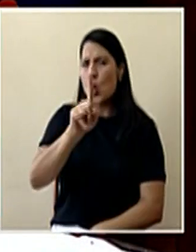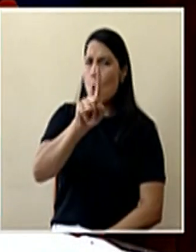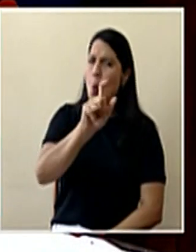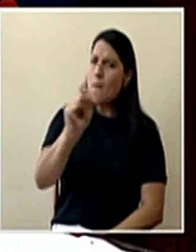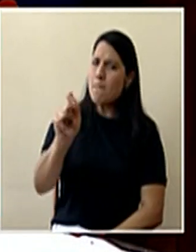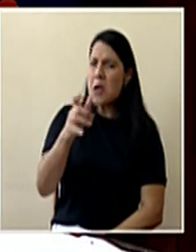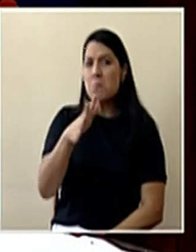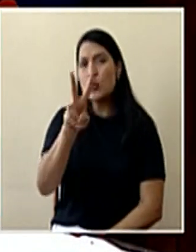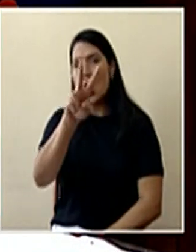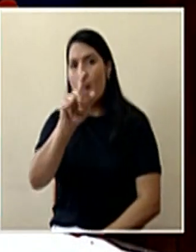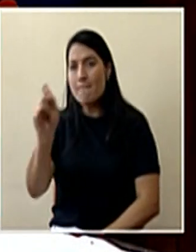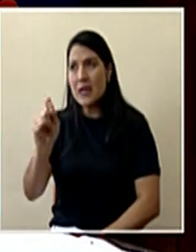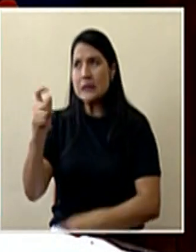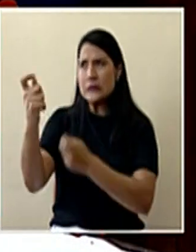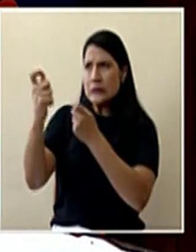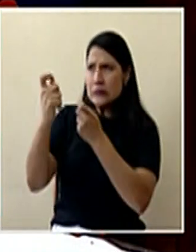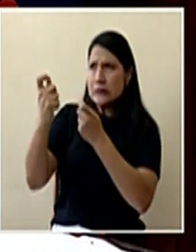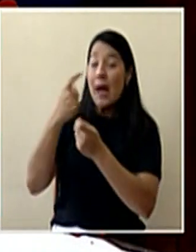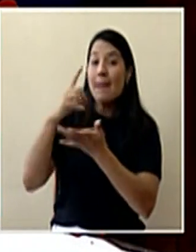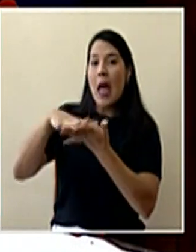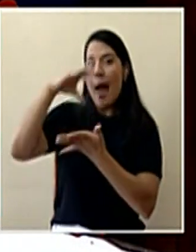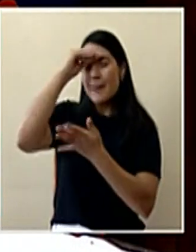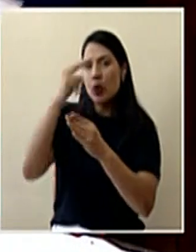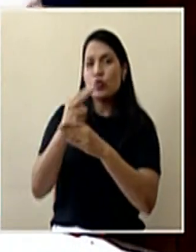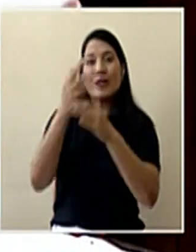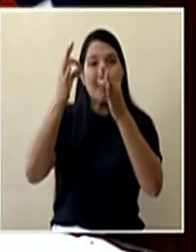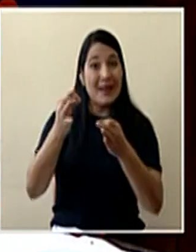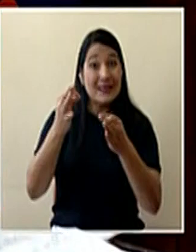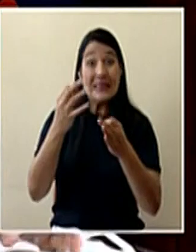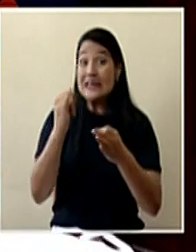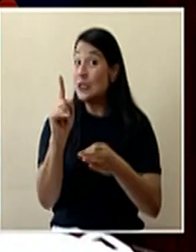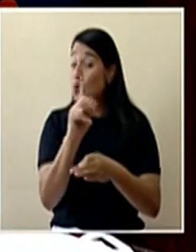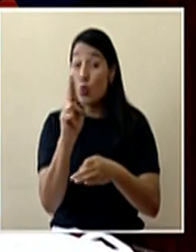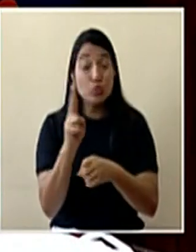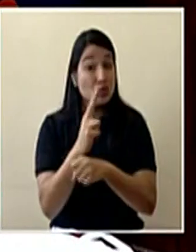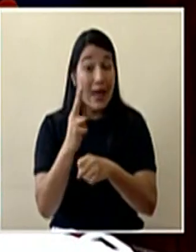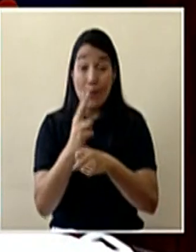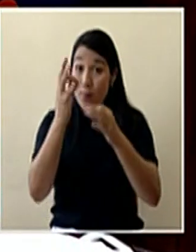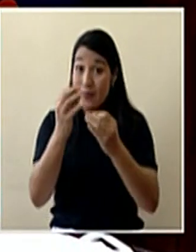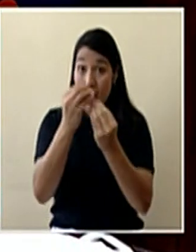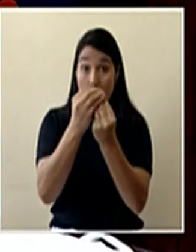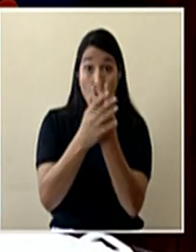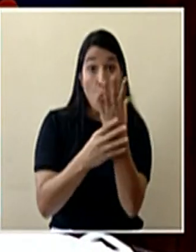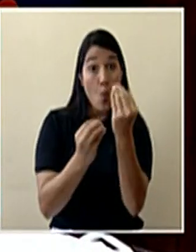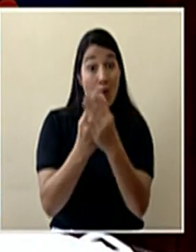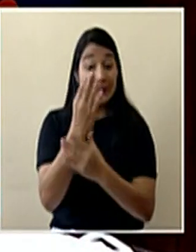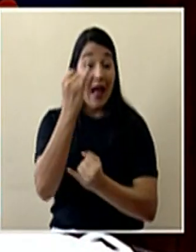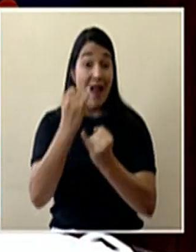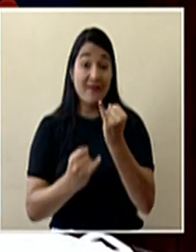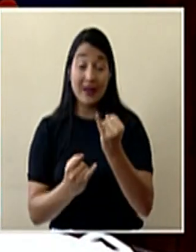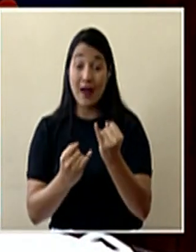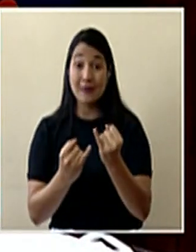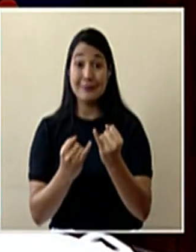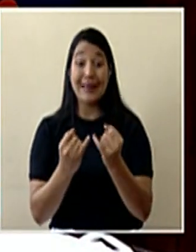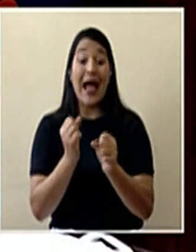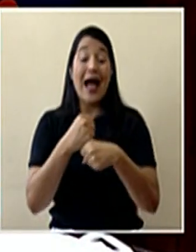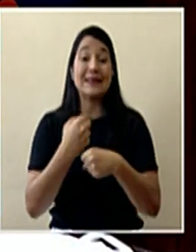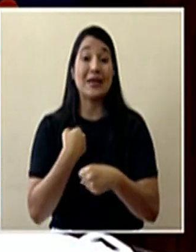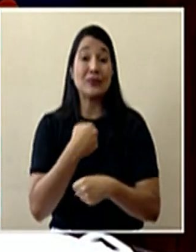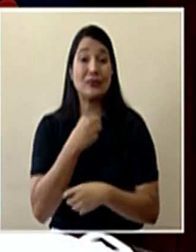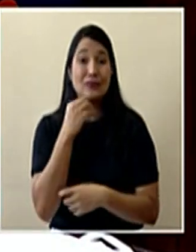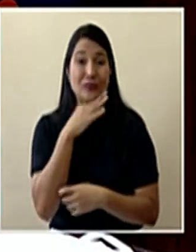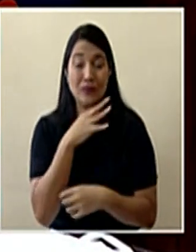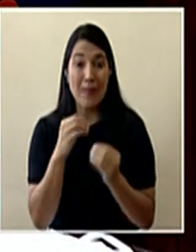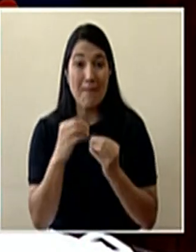usan adecuadamente, se terminan volviendo un foco de contaminación. Eso yo quería compartirlo con ustedes, porque además nos hemos dado cuenta de que en